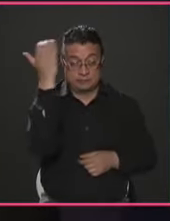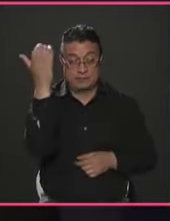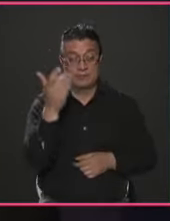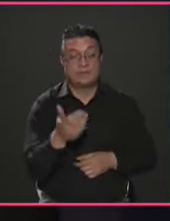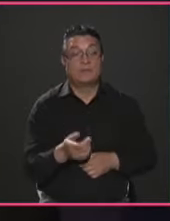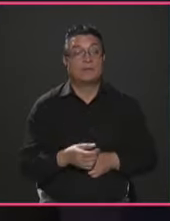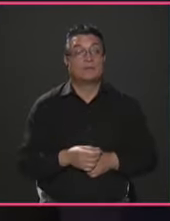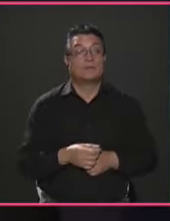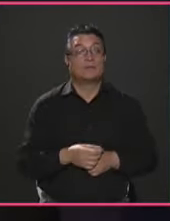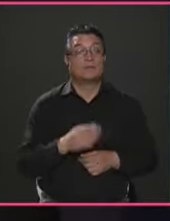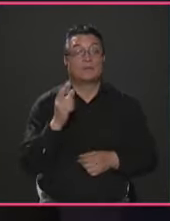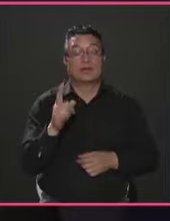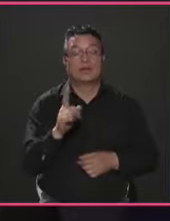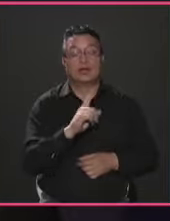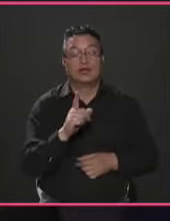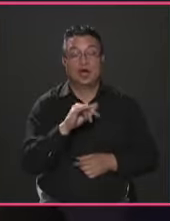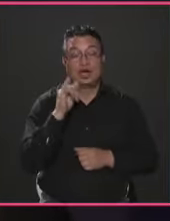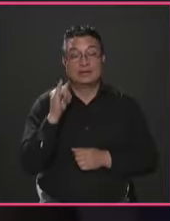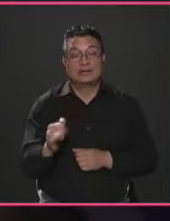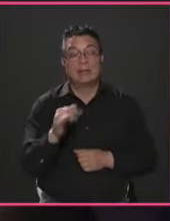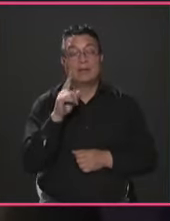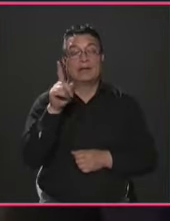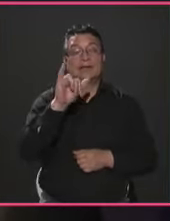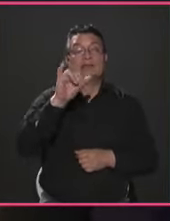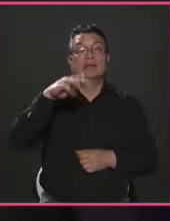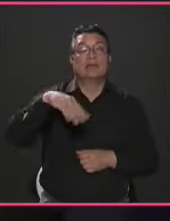competencias y no es